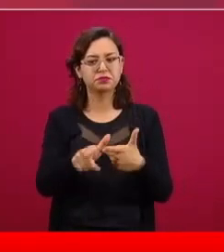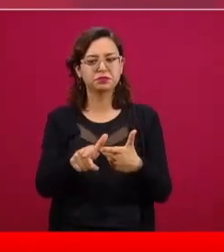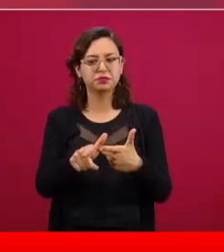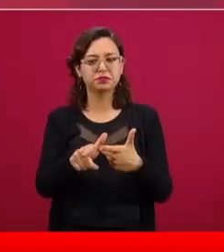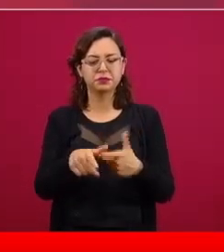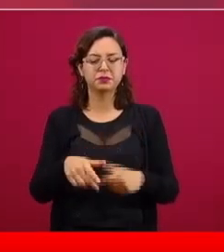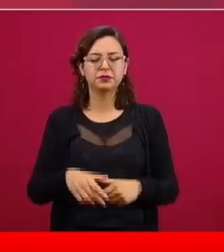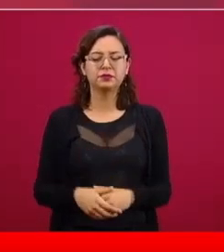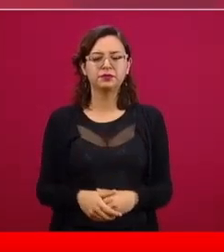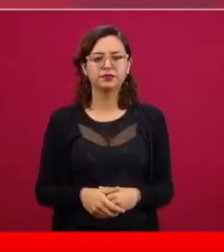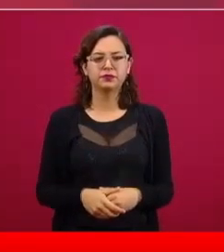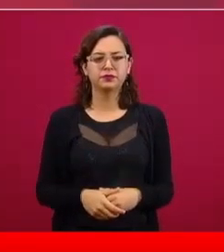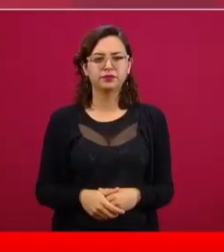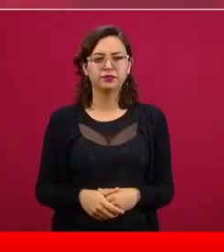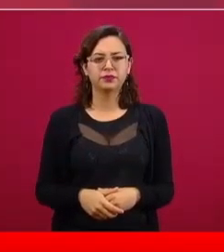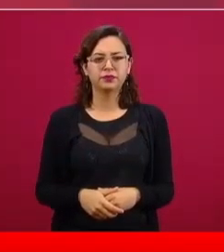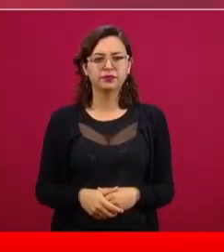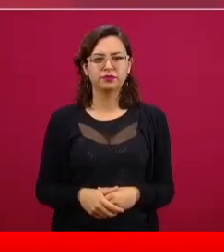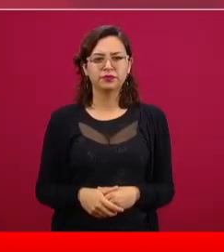que